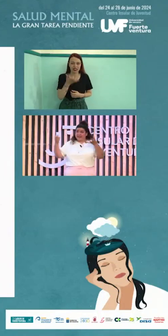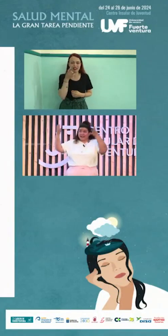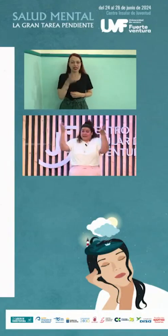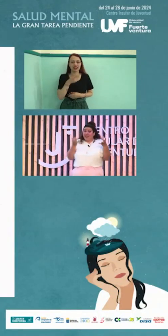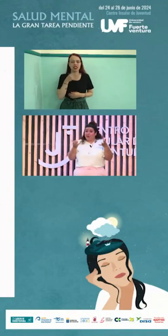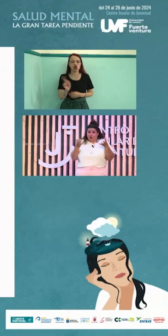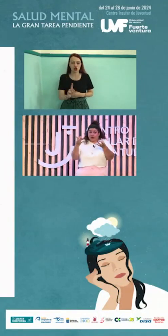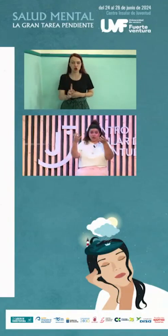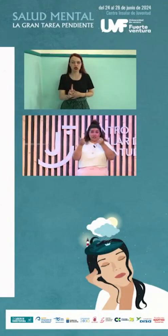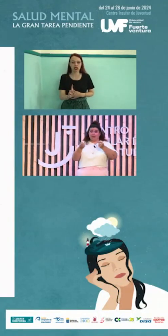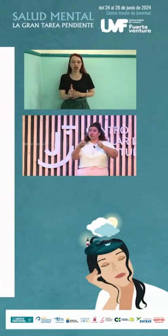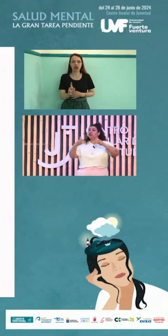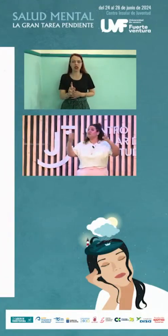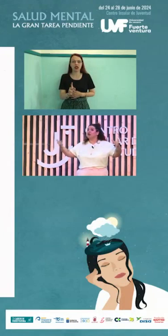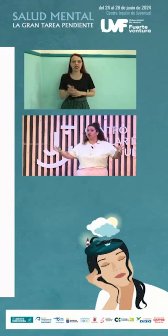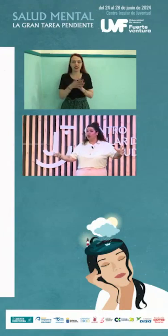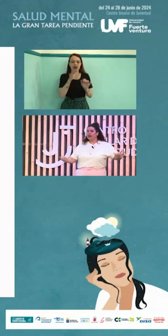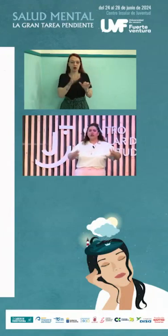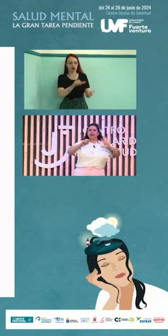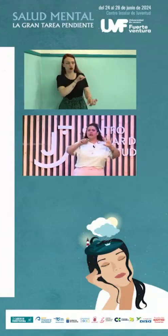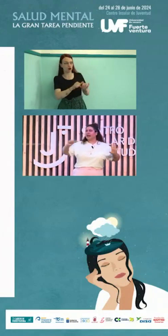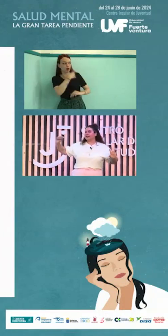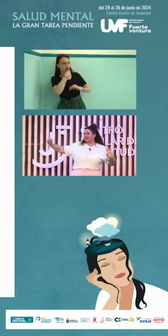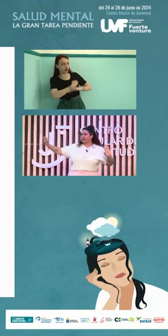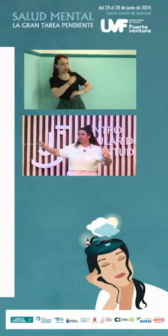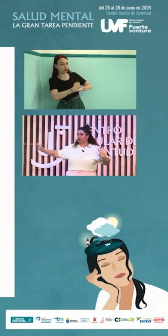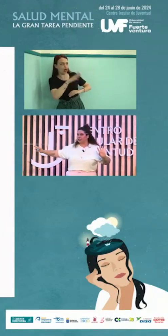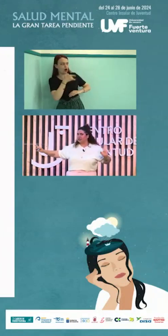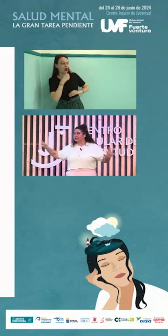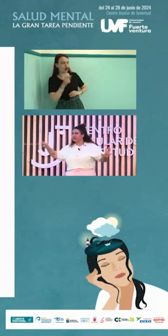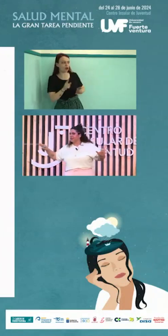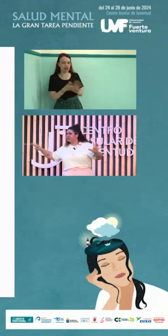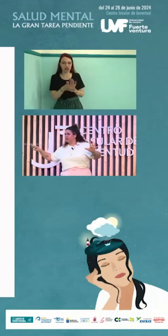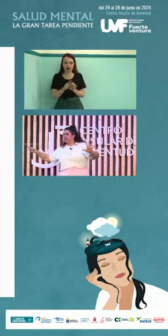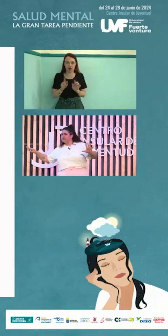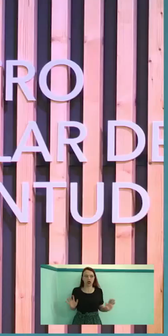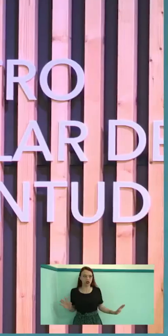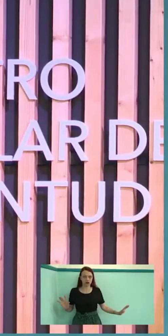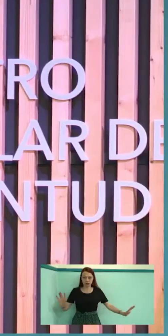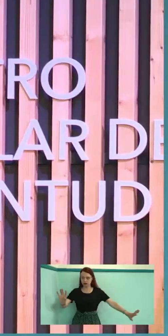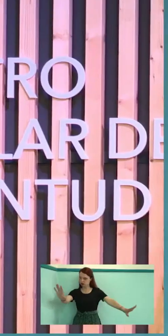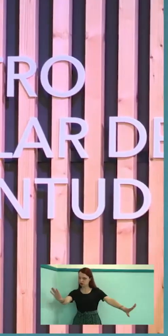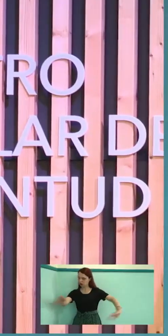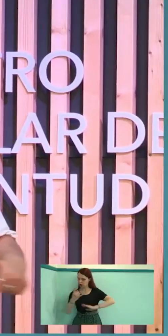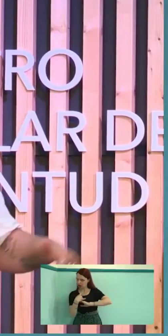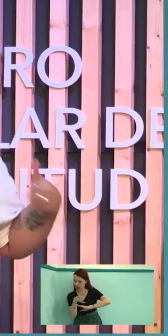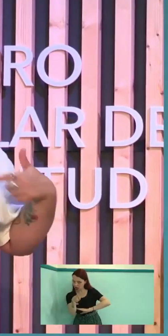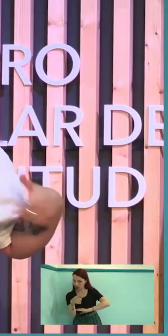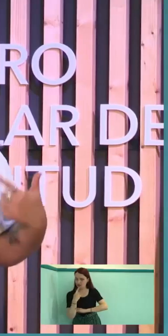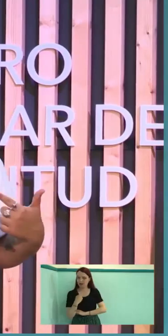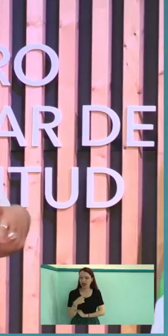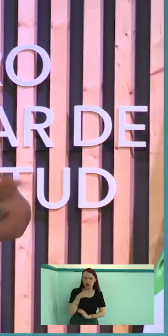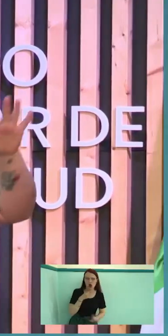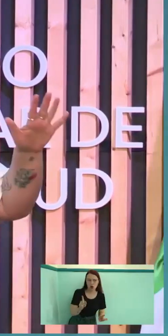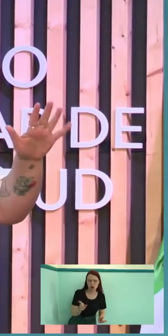gusta viene determinado por lo que hemos recibido y eso no es malo no quiere decir que ahora tengas que ir todo el rato así me están engañando me están diciendo que esto me